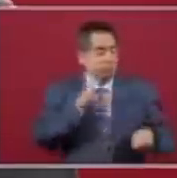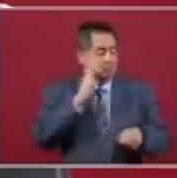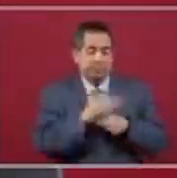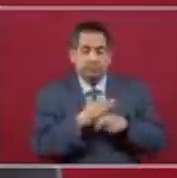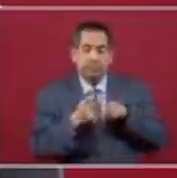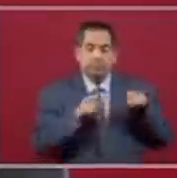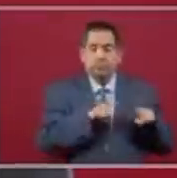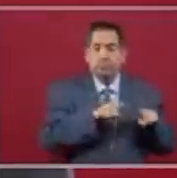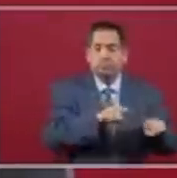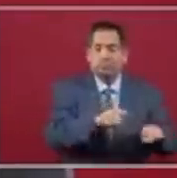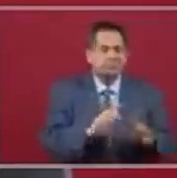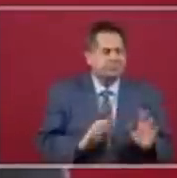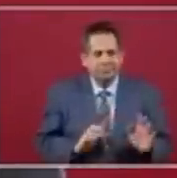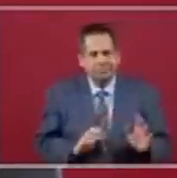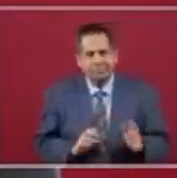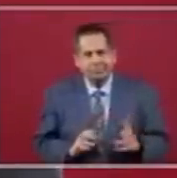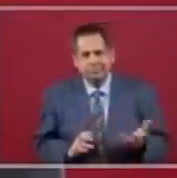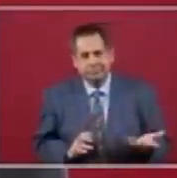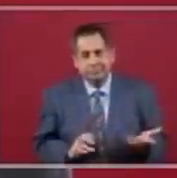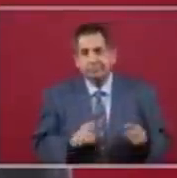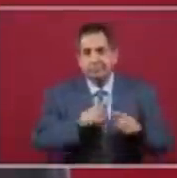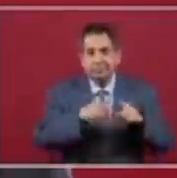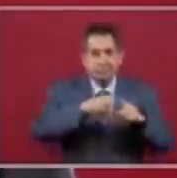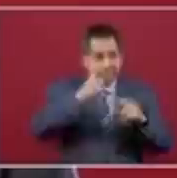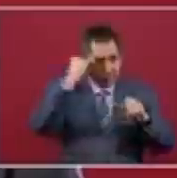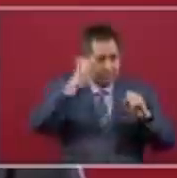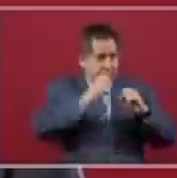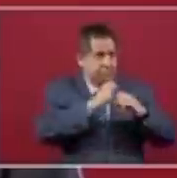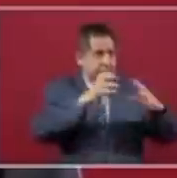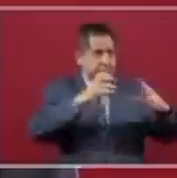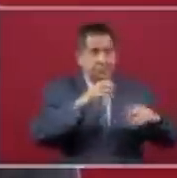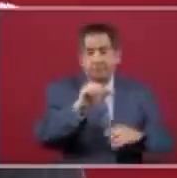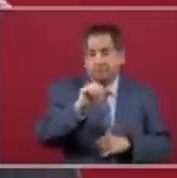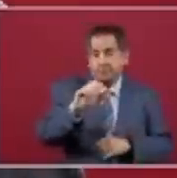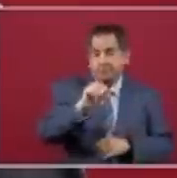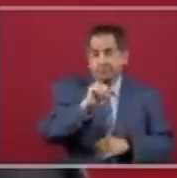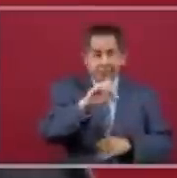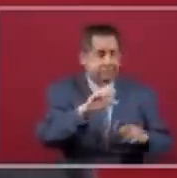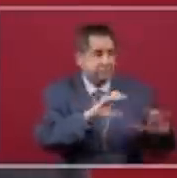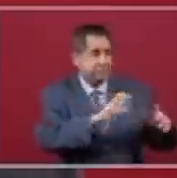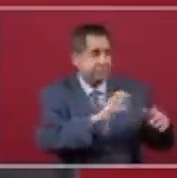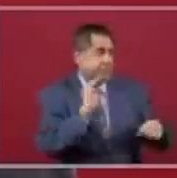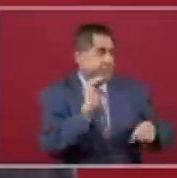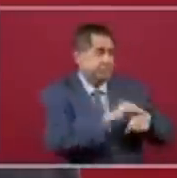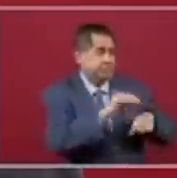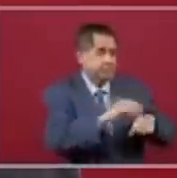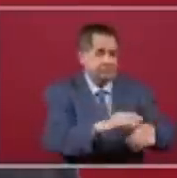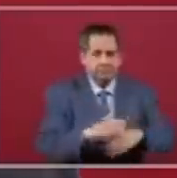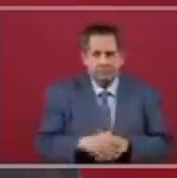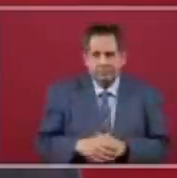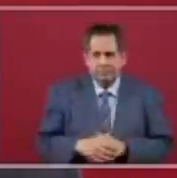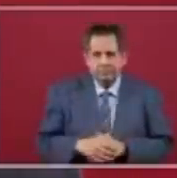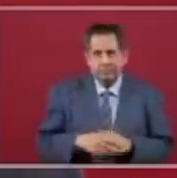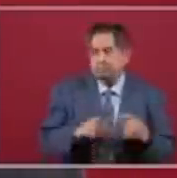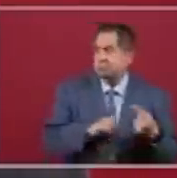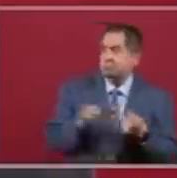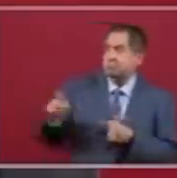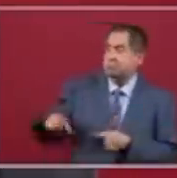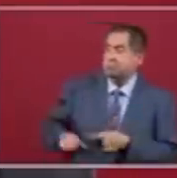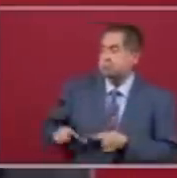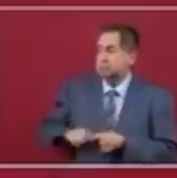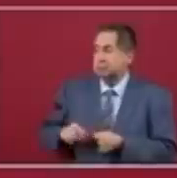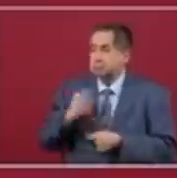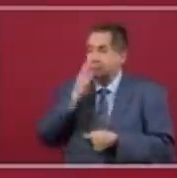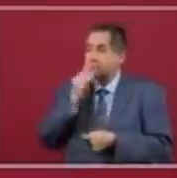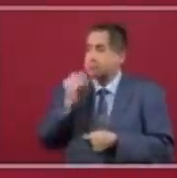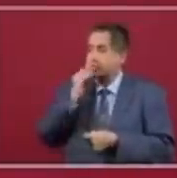Entonces crearon toda esta concepción de la sociedad civil, también satanizando al gobierno,